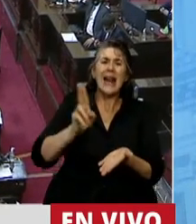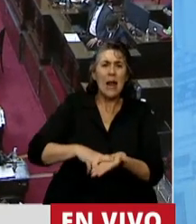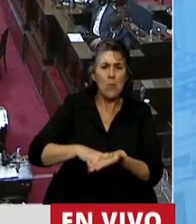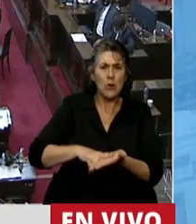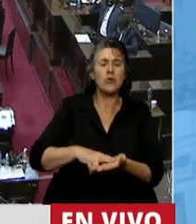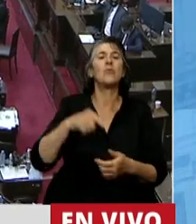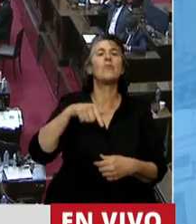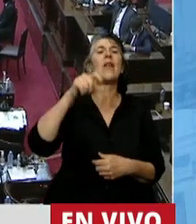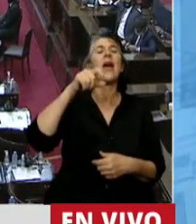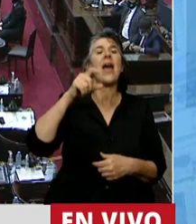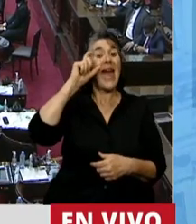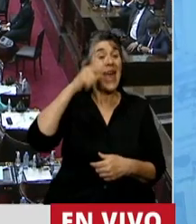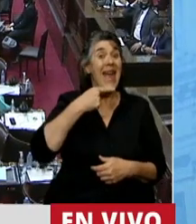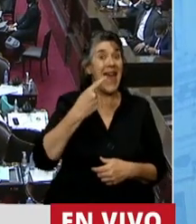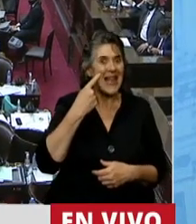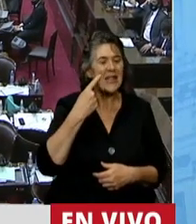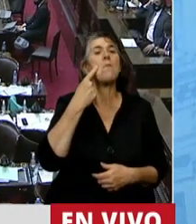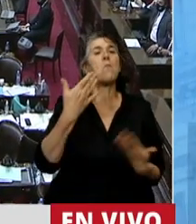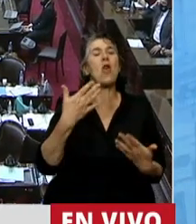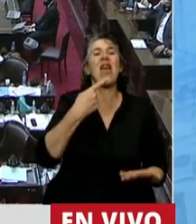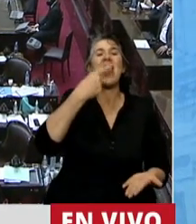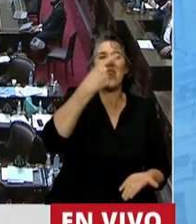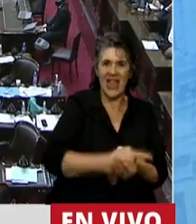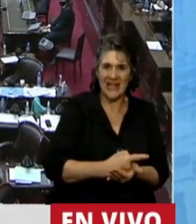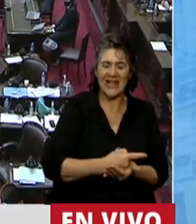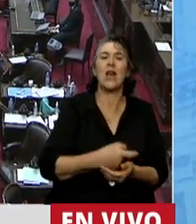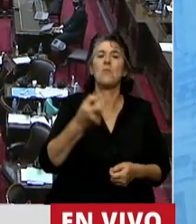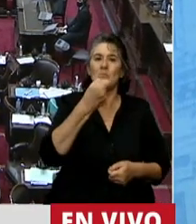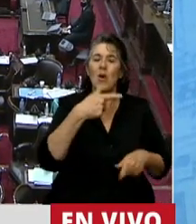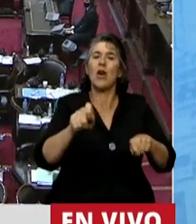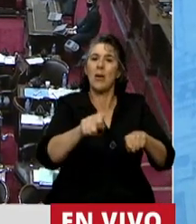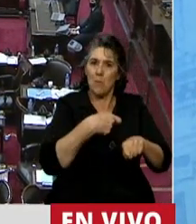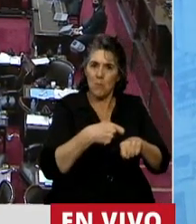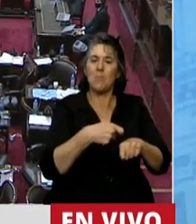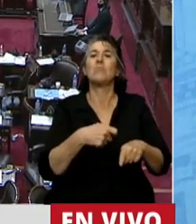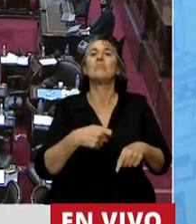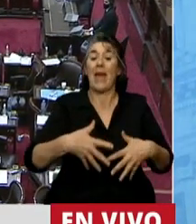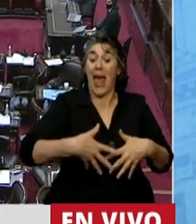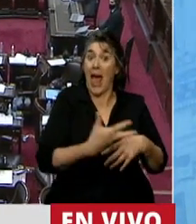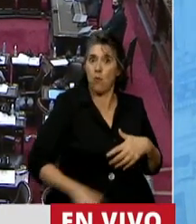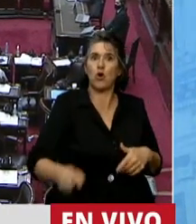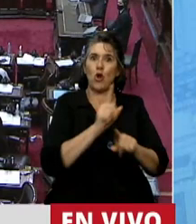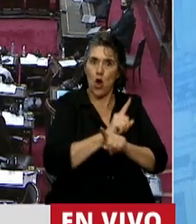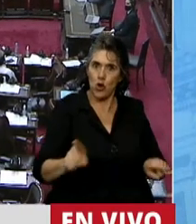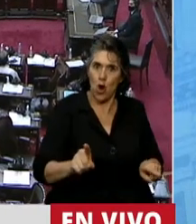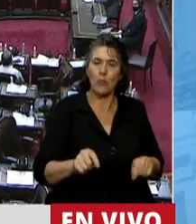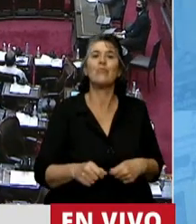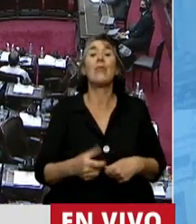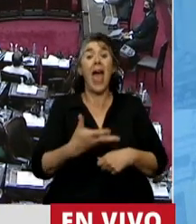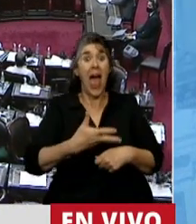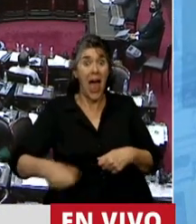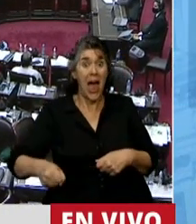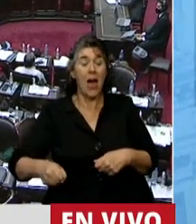Educación sexual para decidir, anticonceptivos para no abortar y aborto legal para no morir. Tenemos certezas